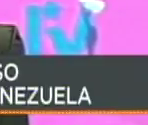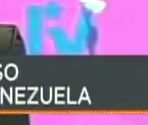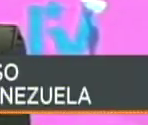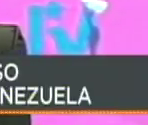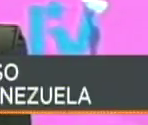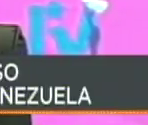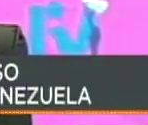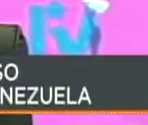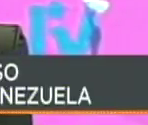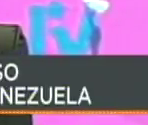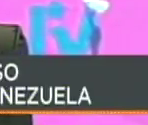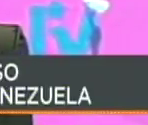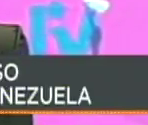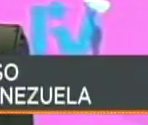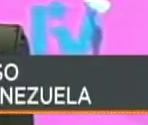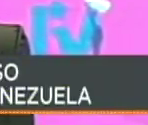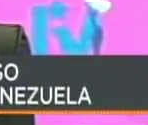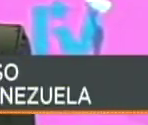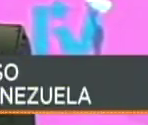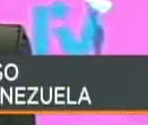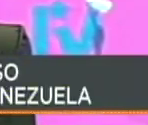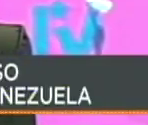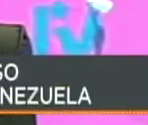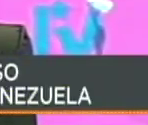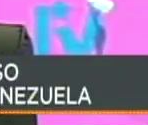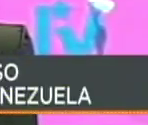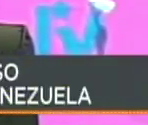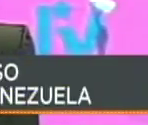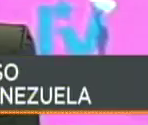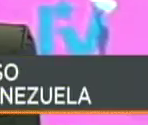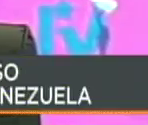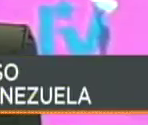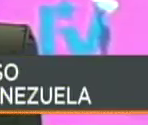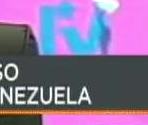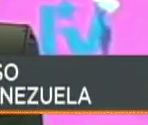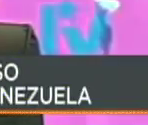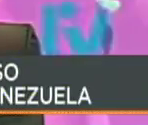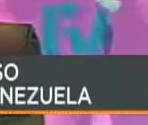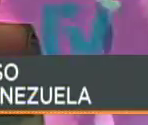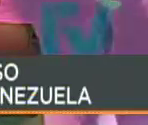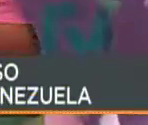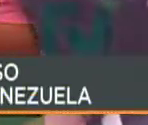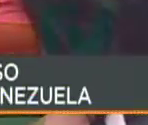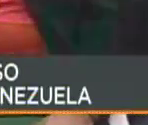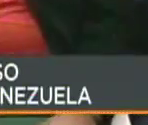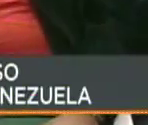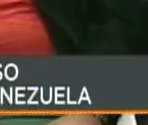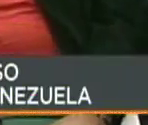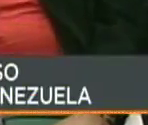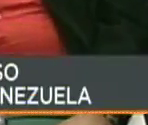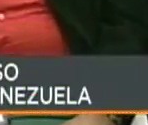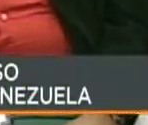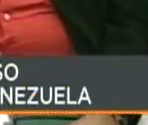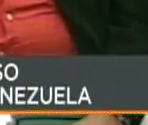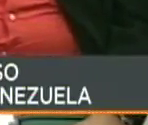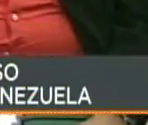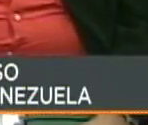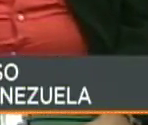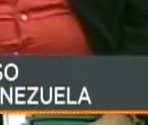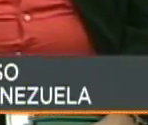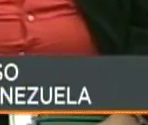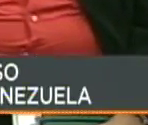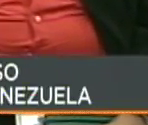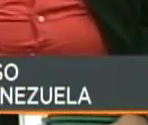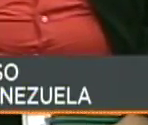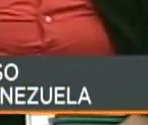presentados documentos presentado como propuesta de discusión las siete líneas de los documentos